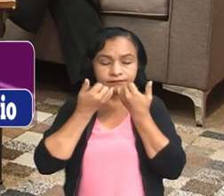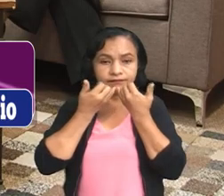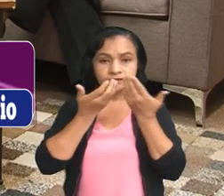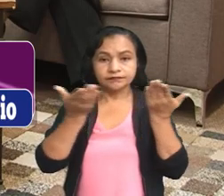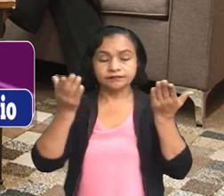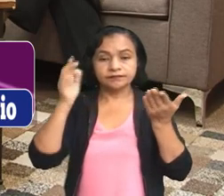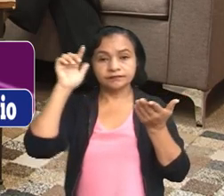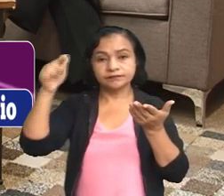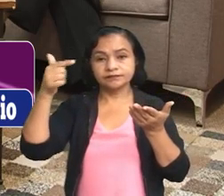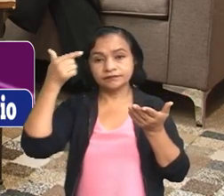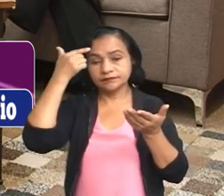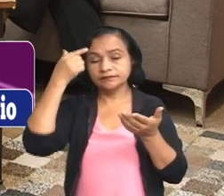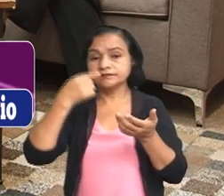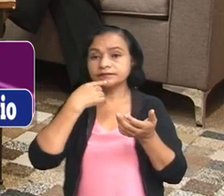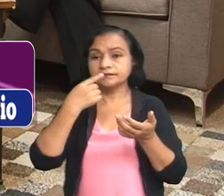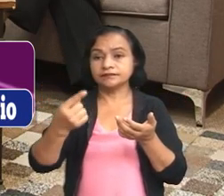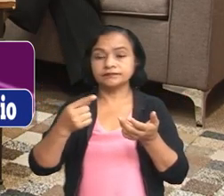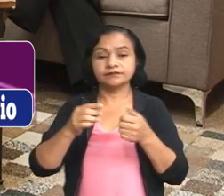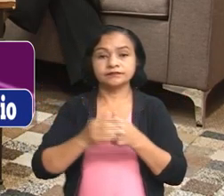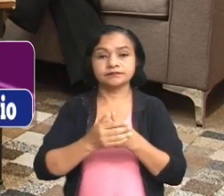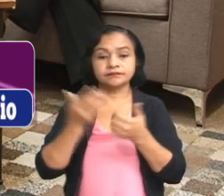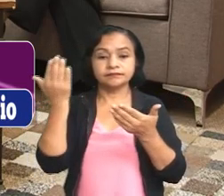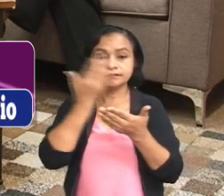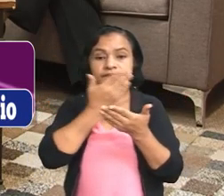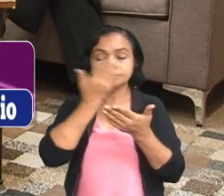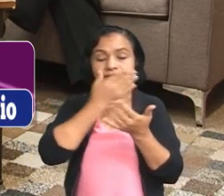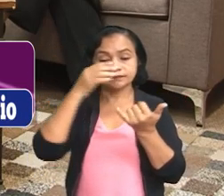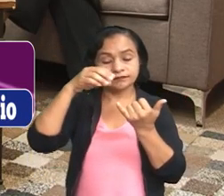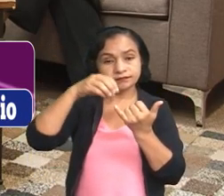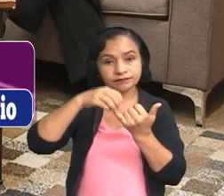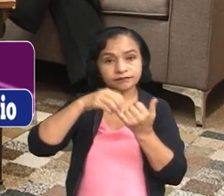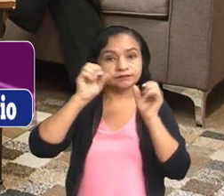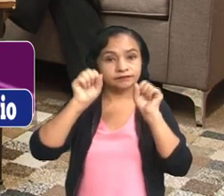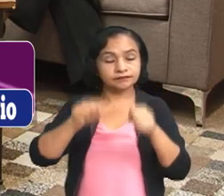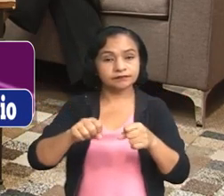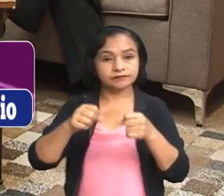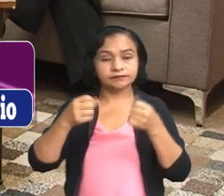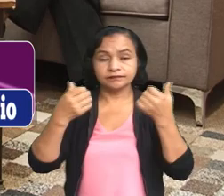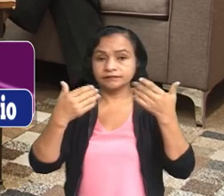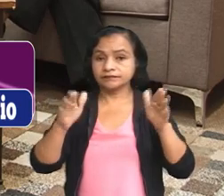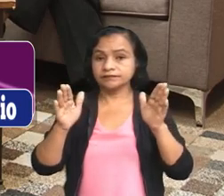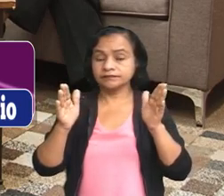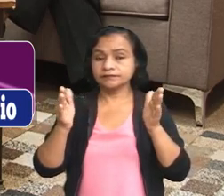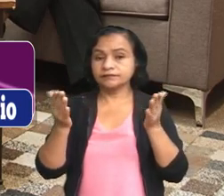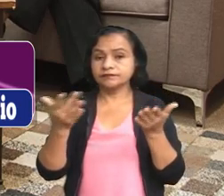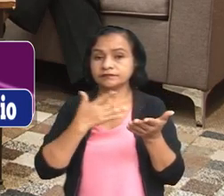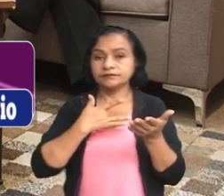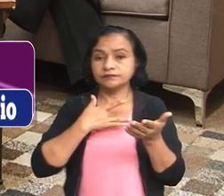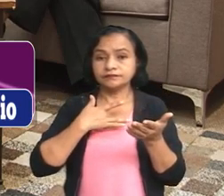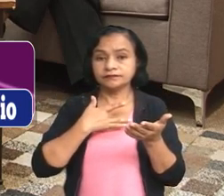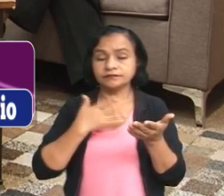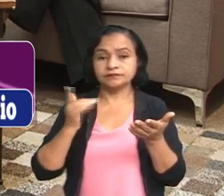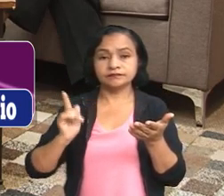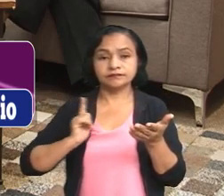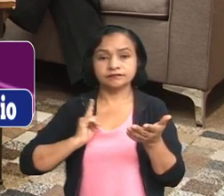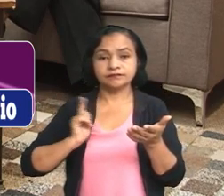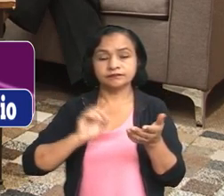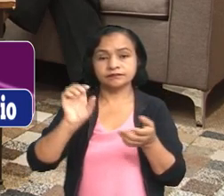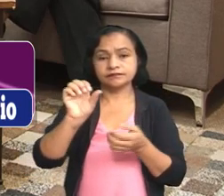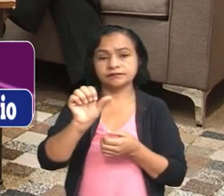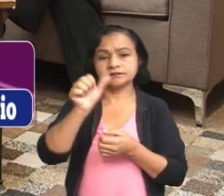gobierno cuando está diciendo que hay carreras técnicas y que pueden optar. ¿Cuál es el único requisito? Que tengan sexto